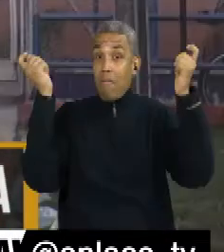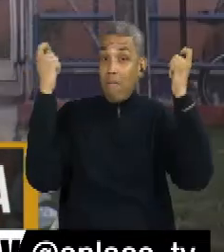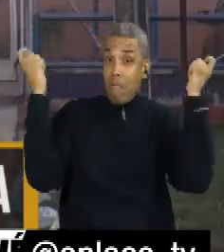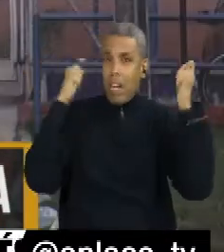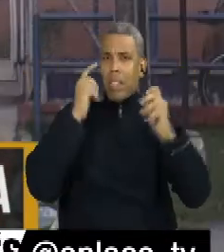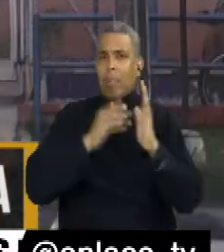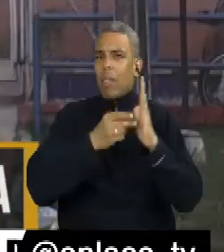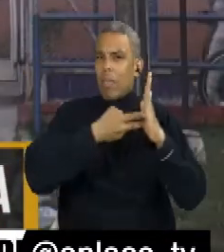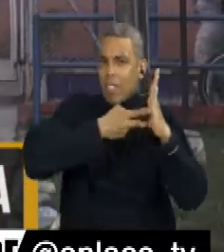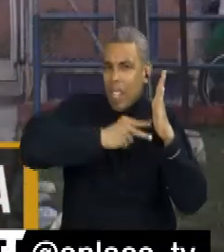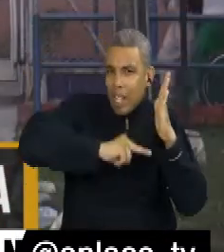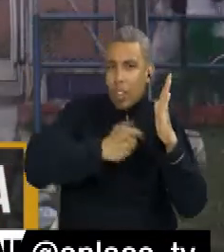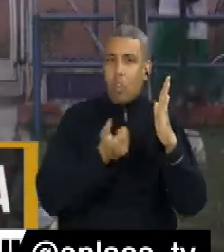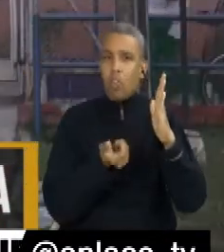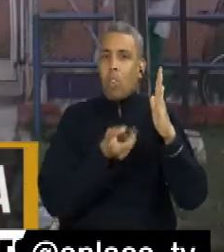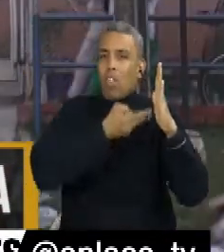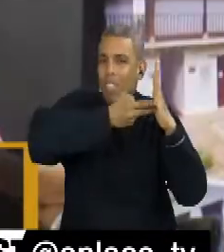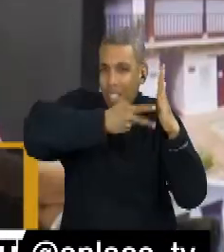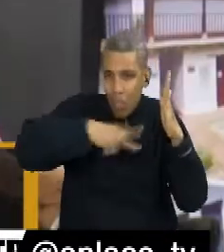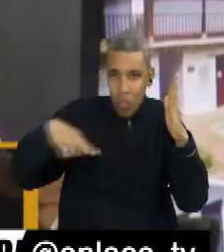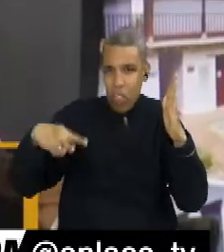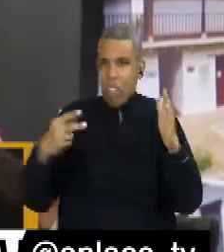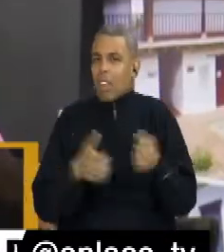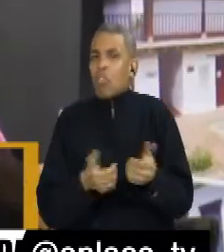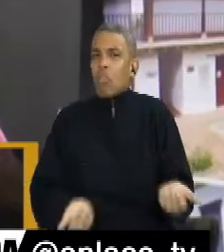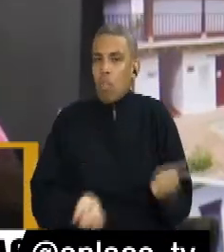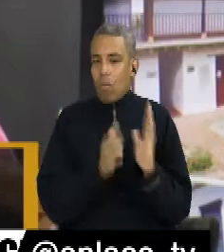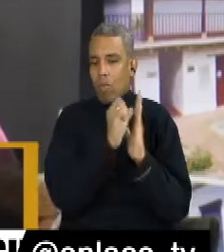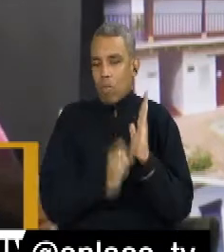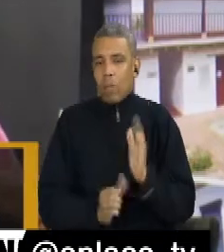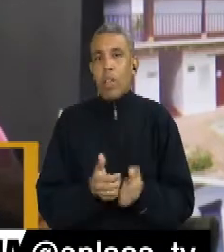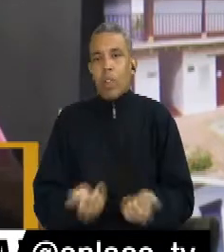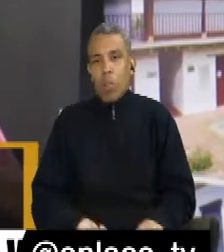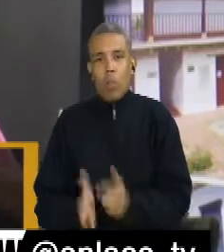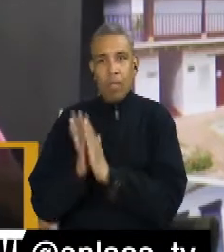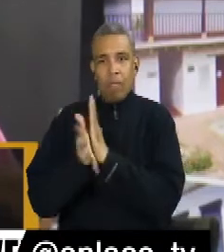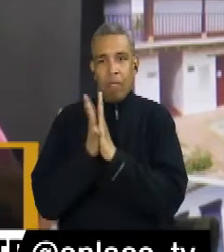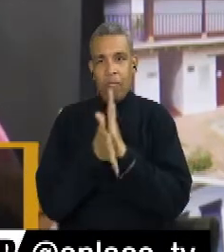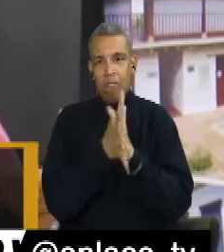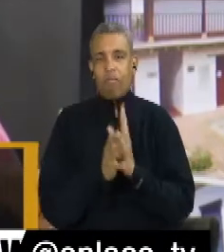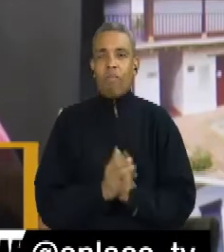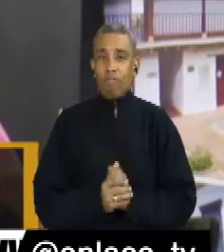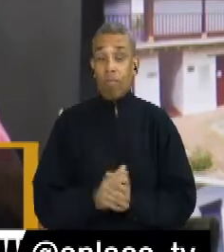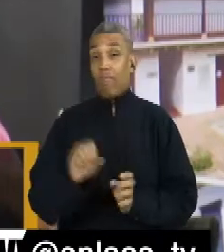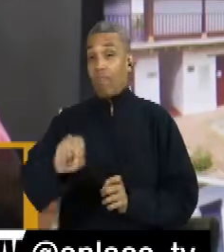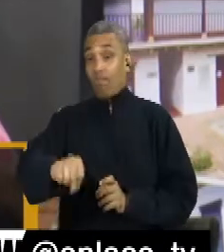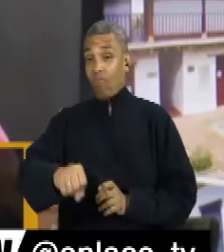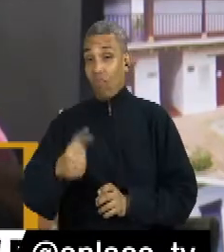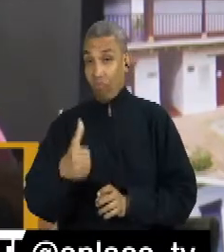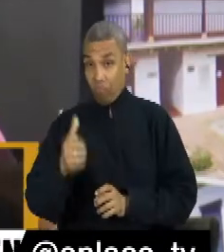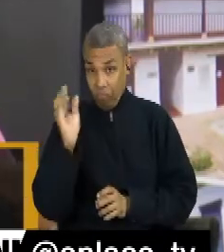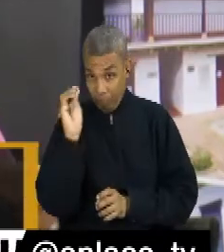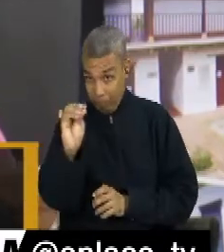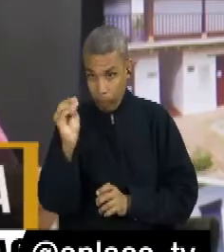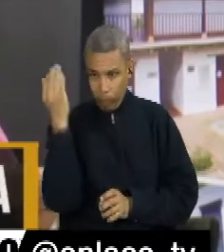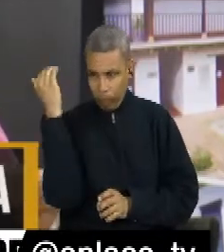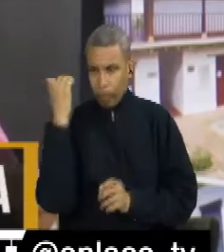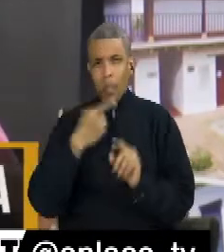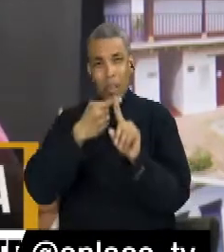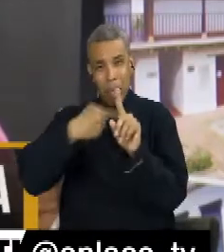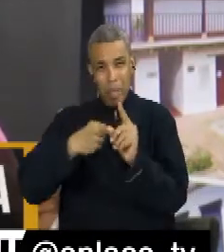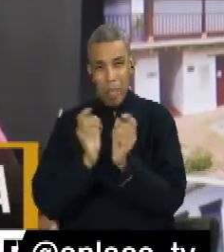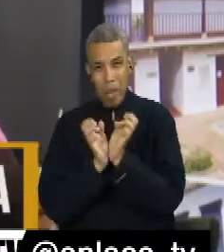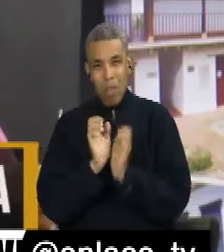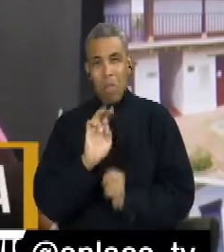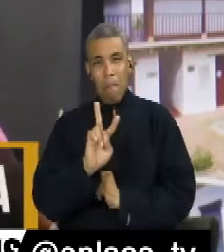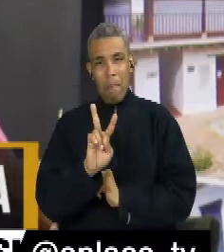técnicos y tecnólogos en esta zona del país. La respuesta fue excelente. Recientemente, el 22 de mayo, se